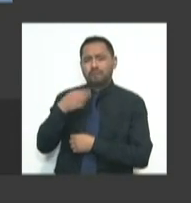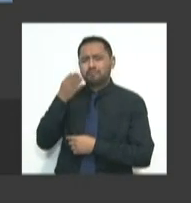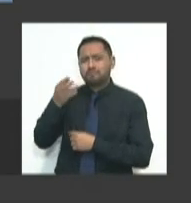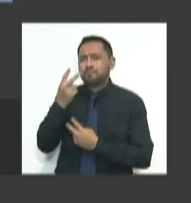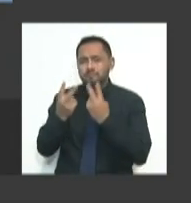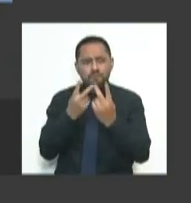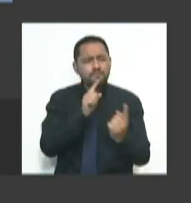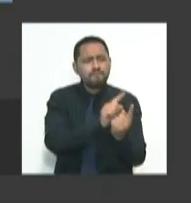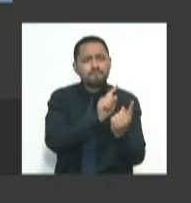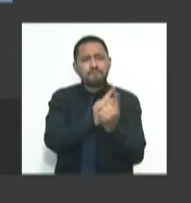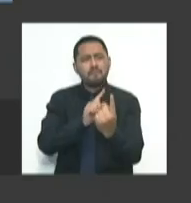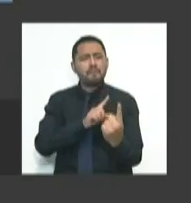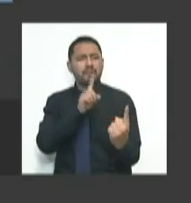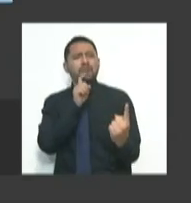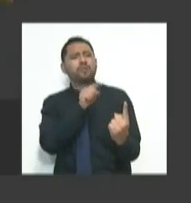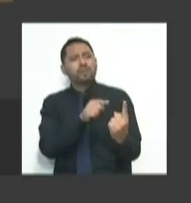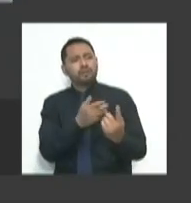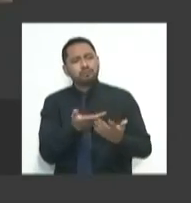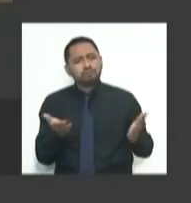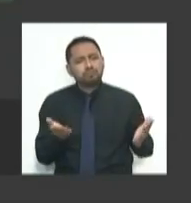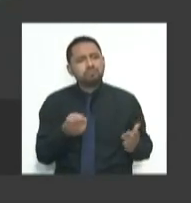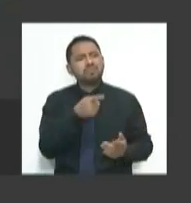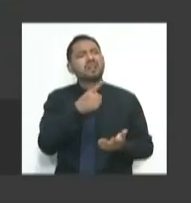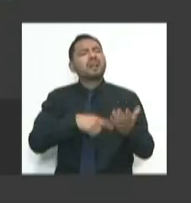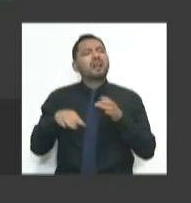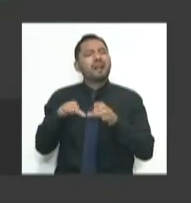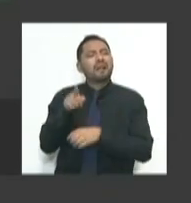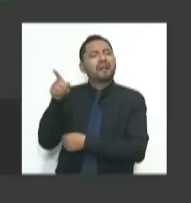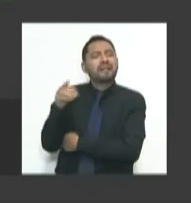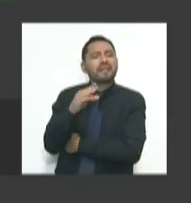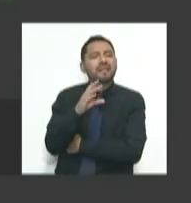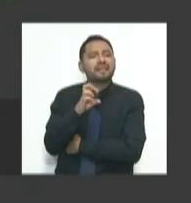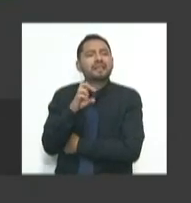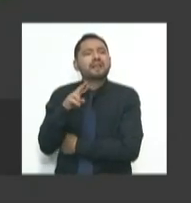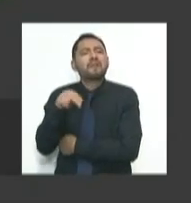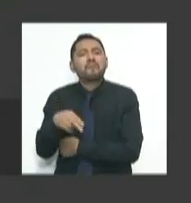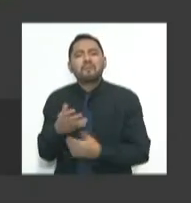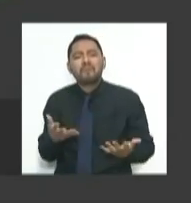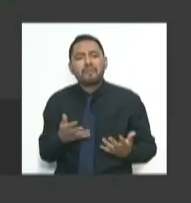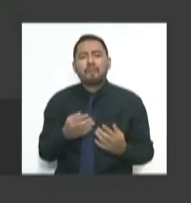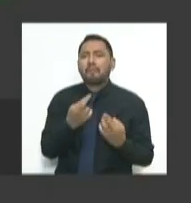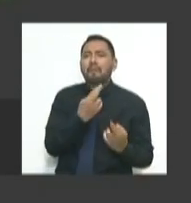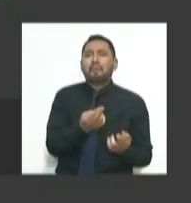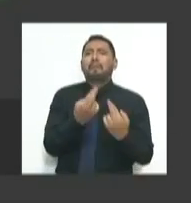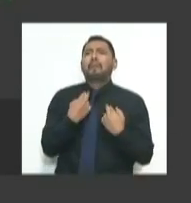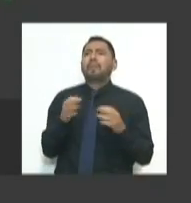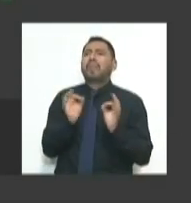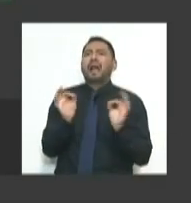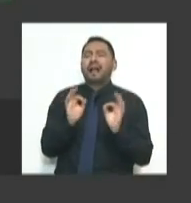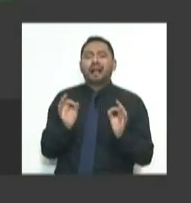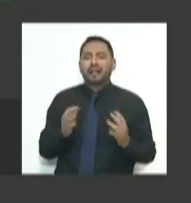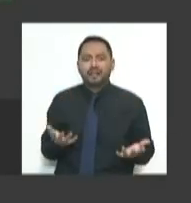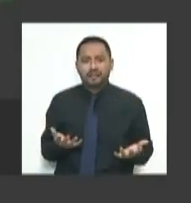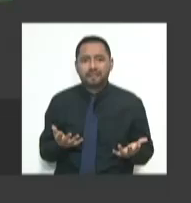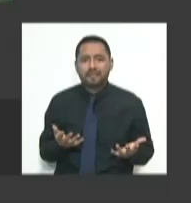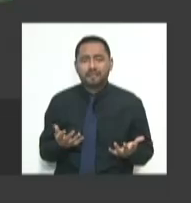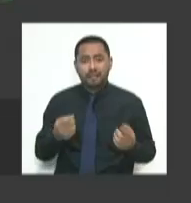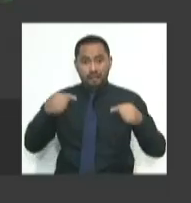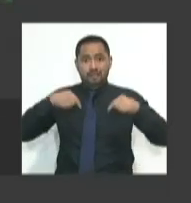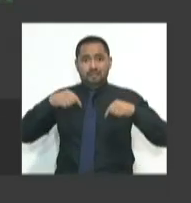tenemos que ir a una franja electoral gracias y se notablemente seguiremos el evento previsto a las 10 y 45 con keiko